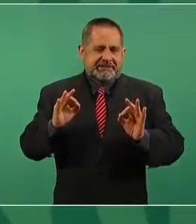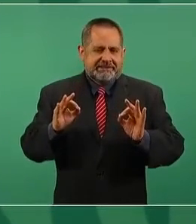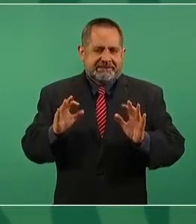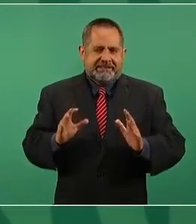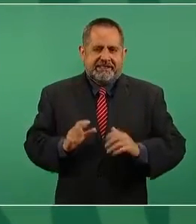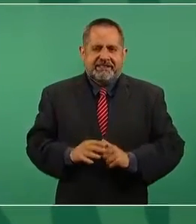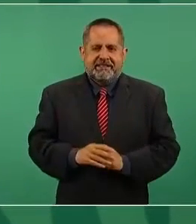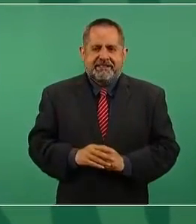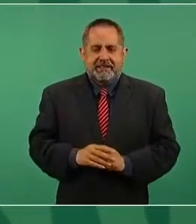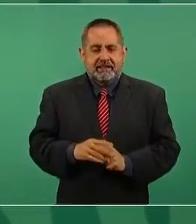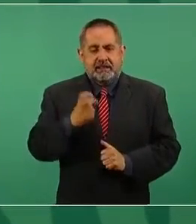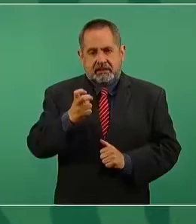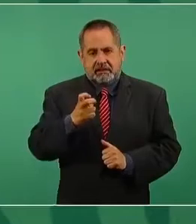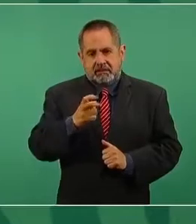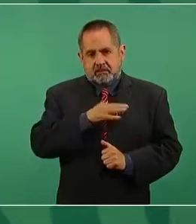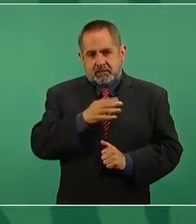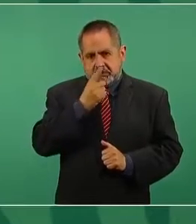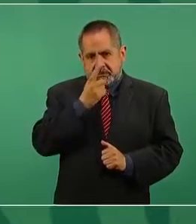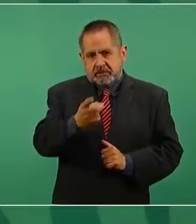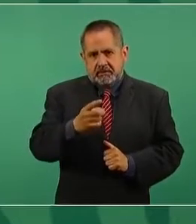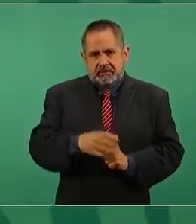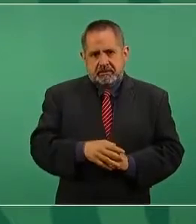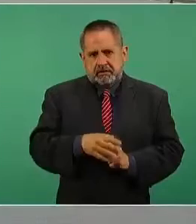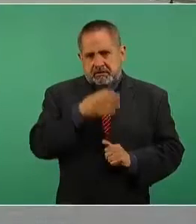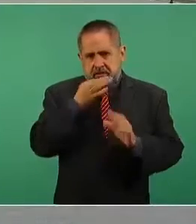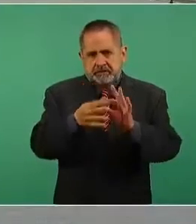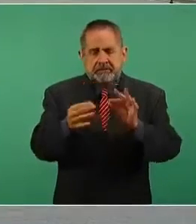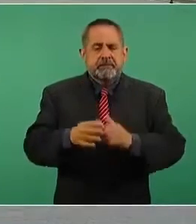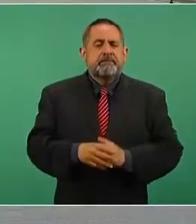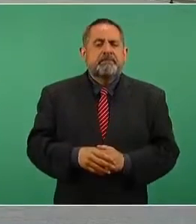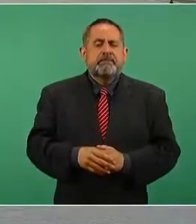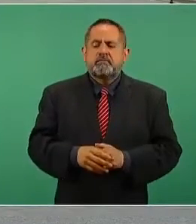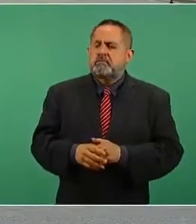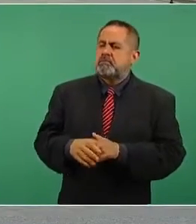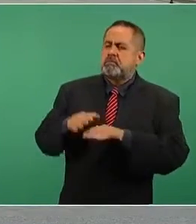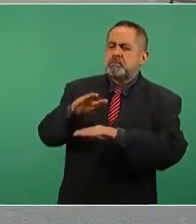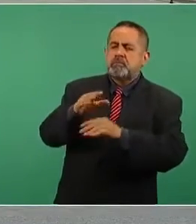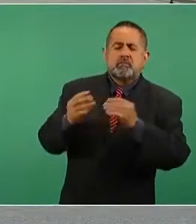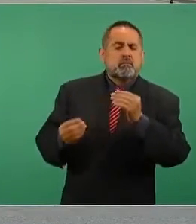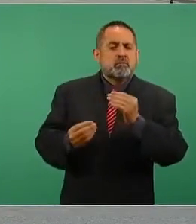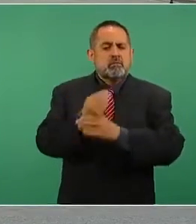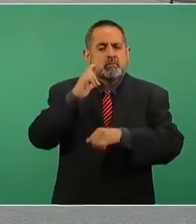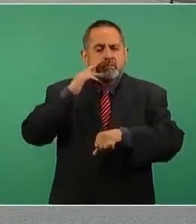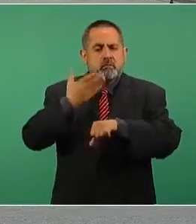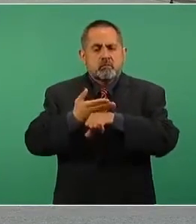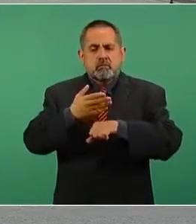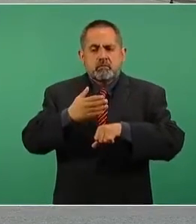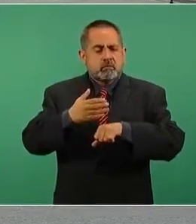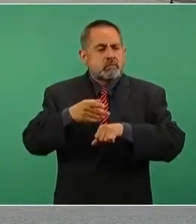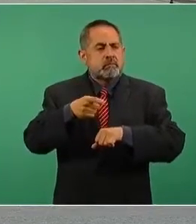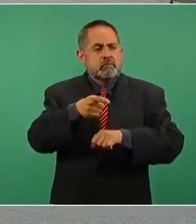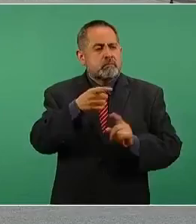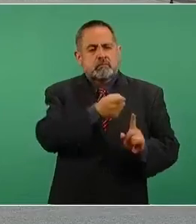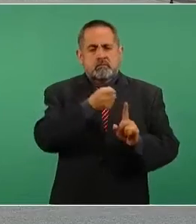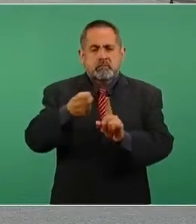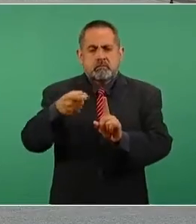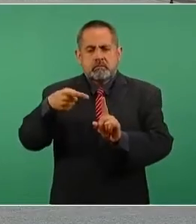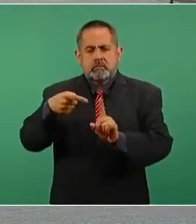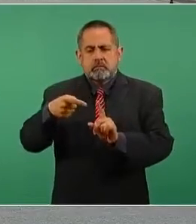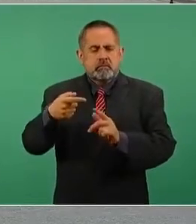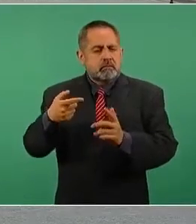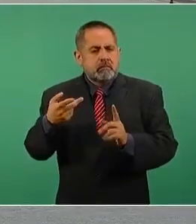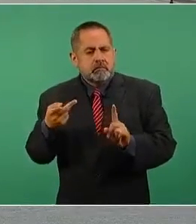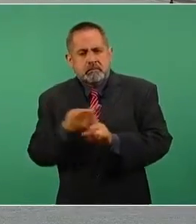Entonces, eso es lo que yo puedo comentarte. Acerca del nuevo responsable, si nos puede hablar un poco más de